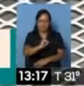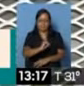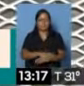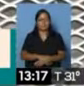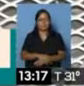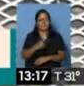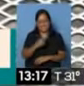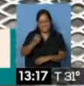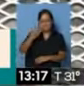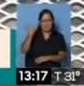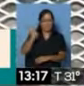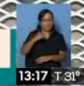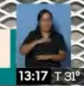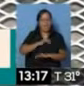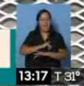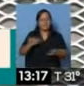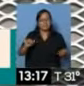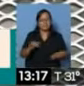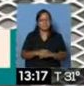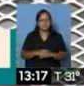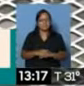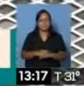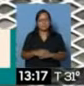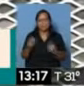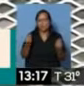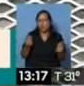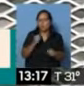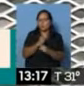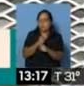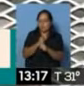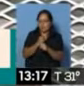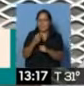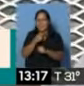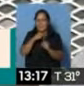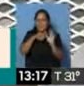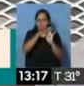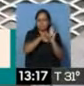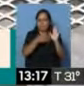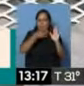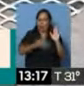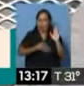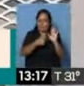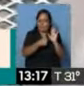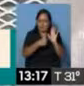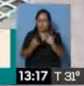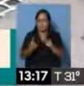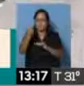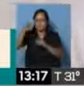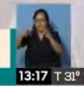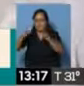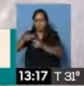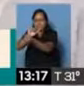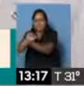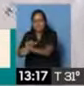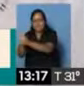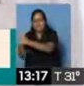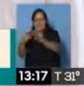semanas pasadas trabajando con todo lo lo lo que significaba cumplir este protocolo de traslado de los primeros internos desde San salvor